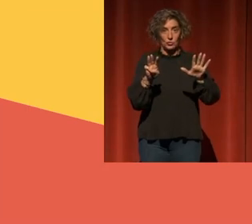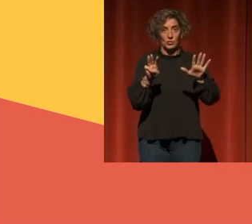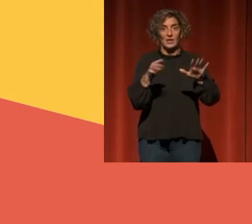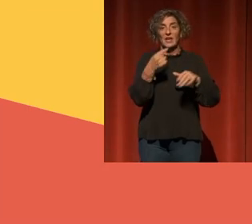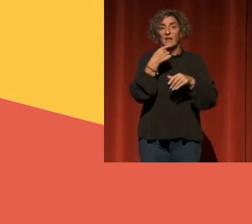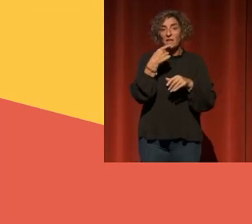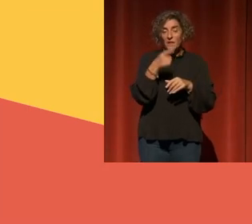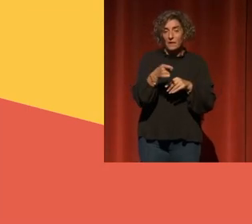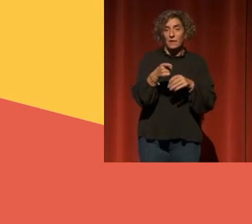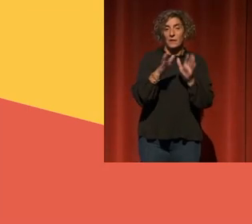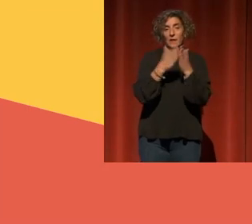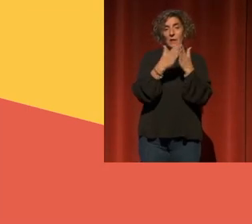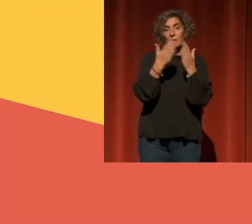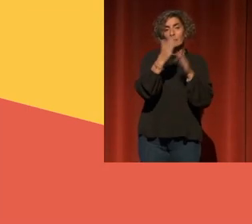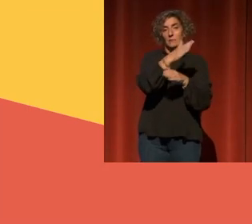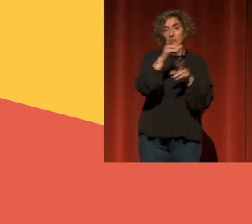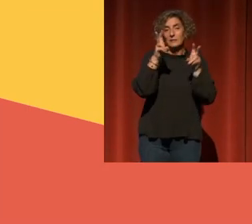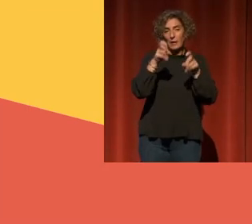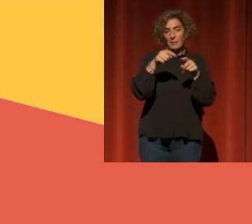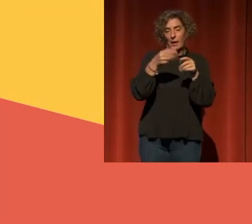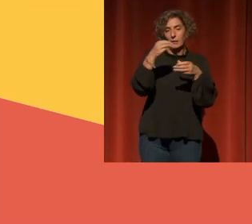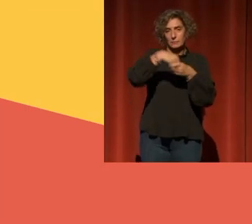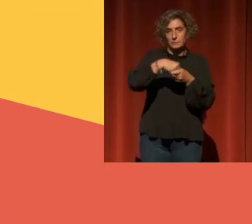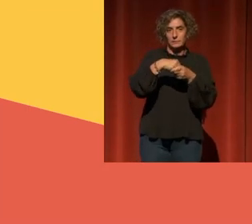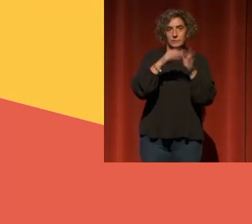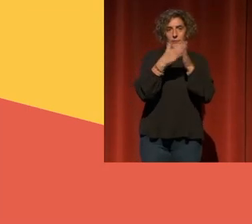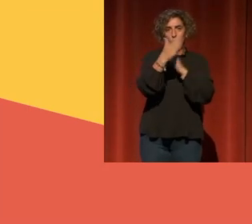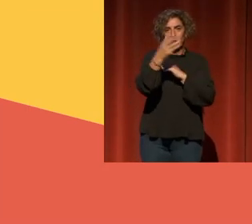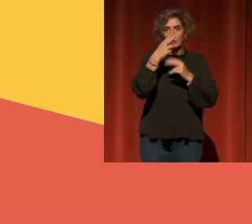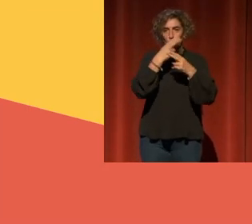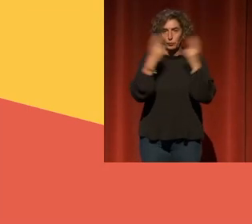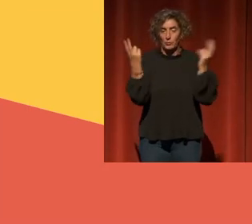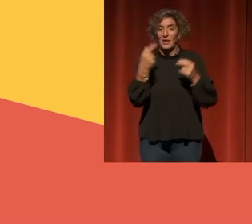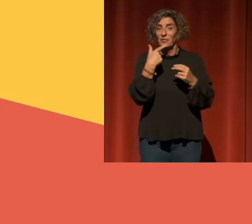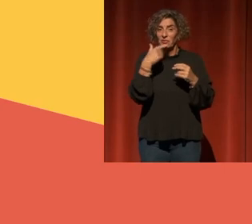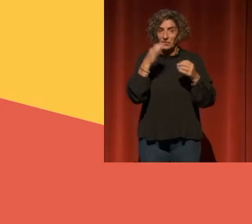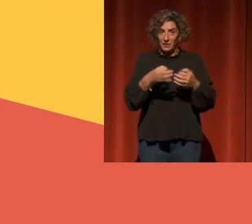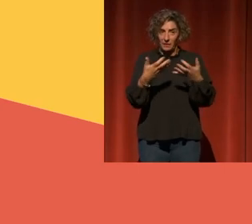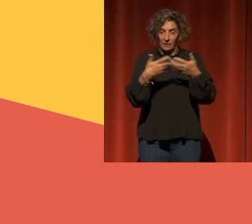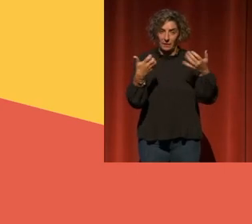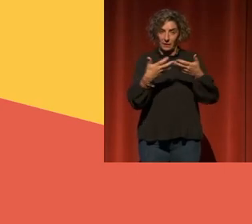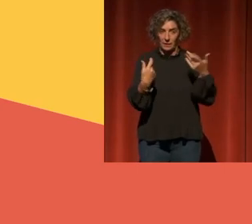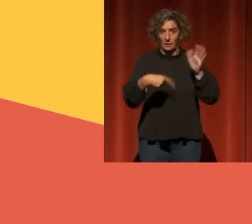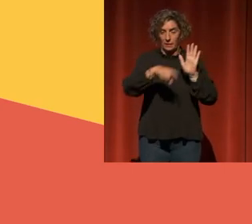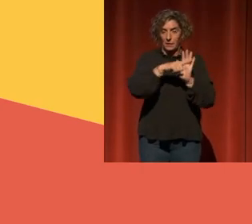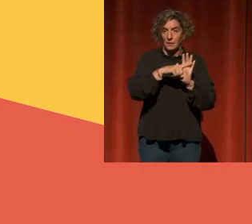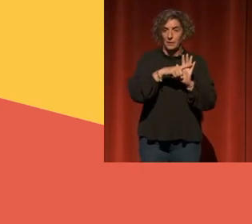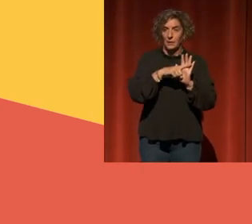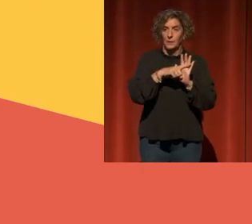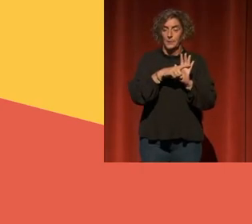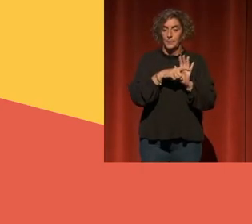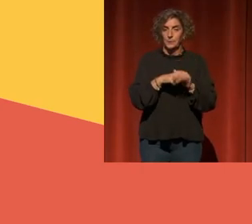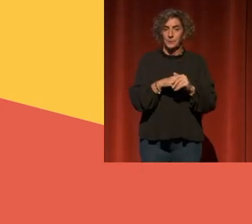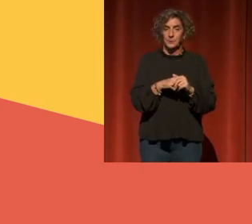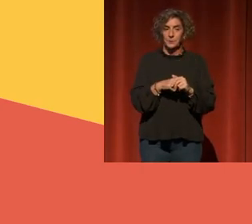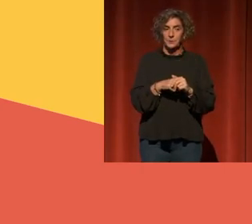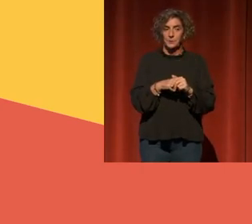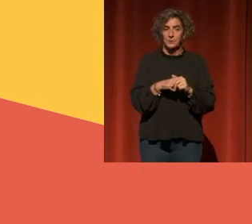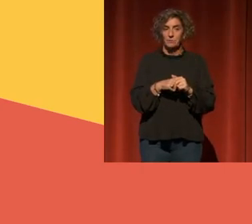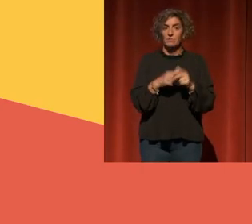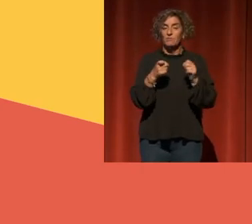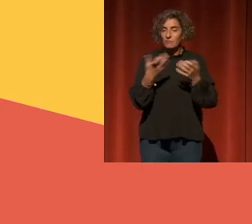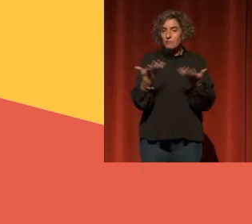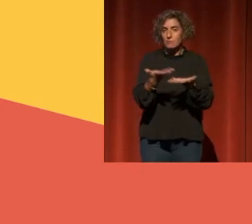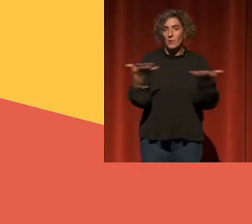bibliotecas públicas textualmente dice eh que e que había que